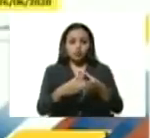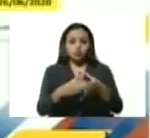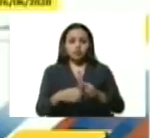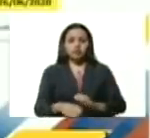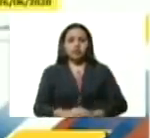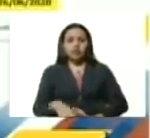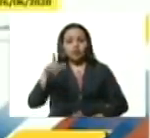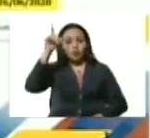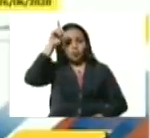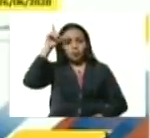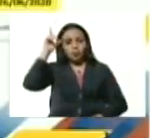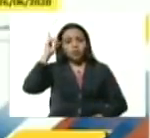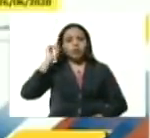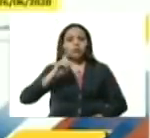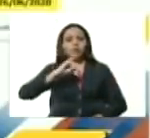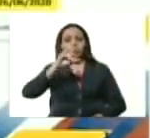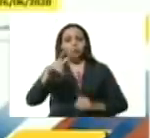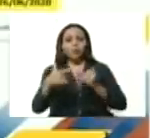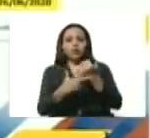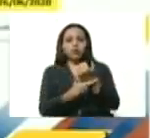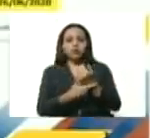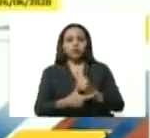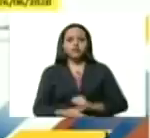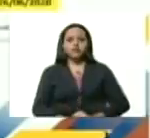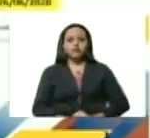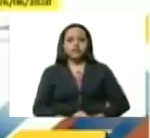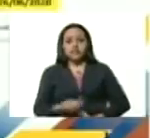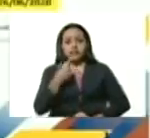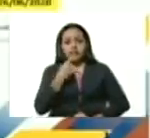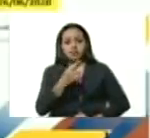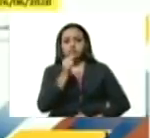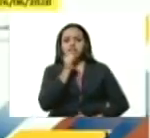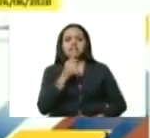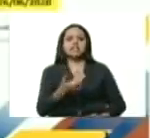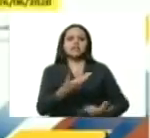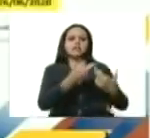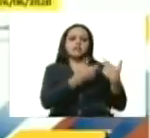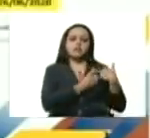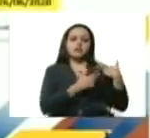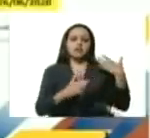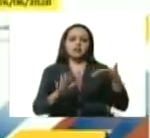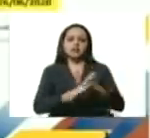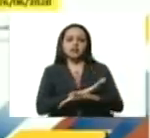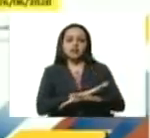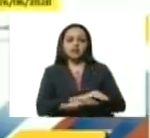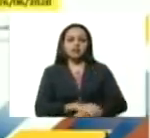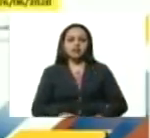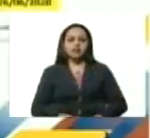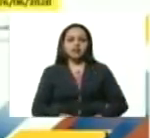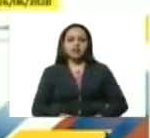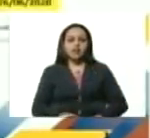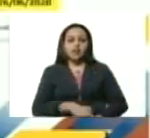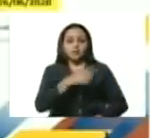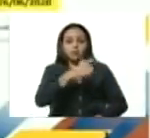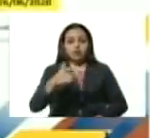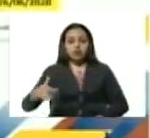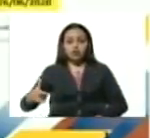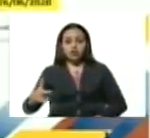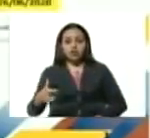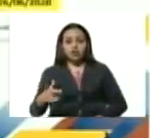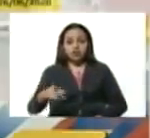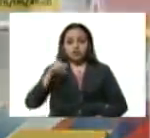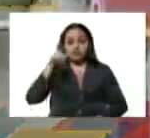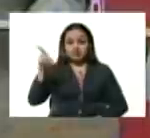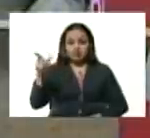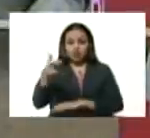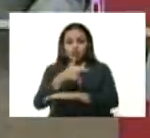grupo de Juan Guaidó, señalamos la responsabilidad de elementos del gobierno de Colombia, de cómo se